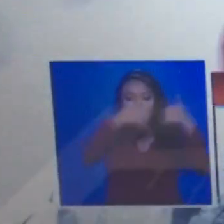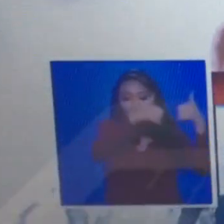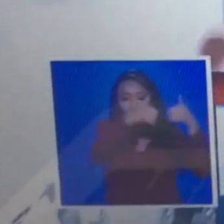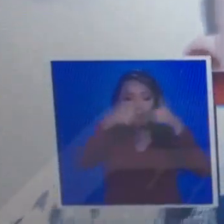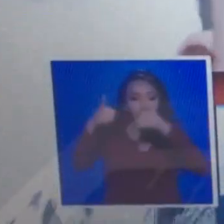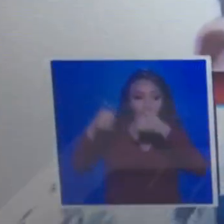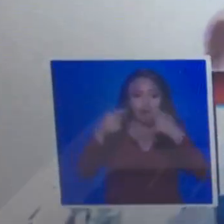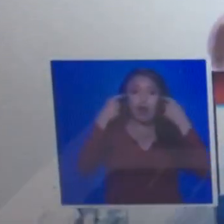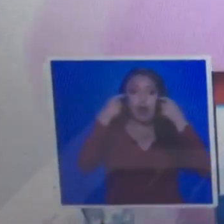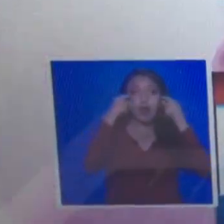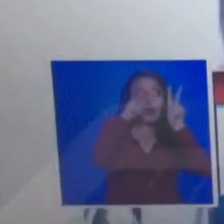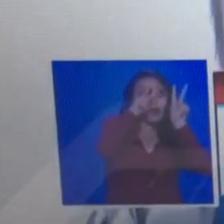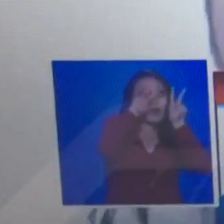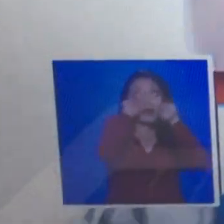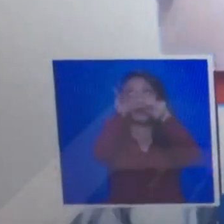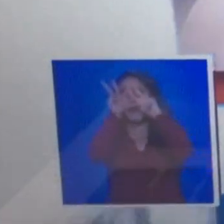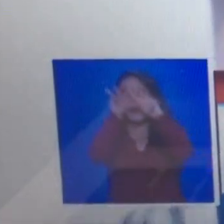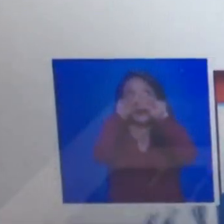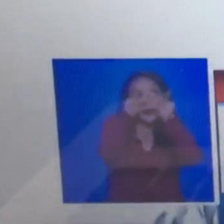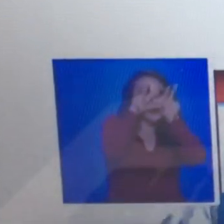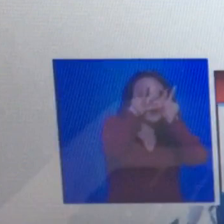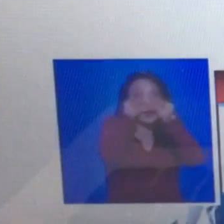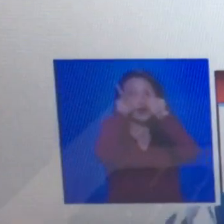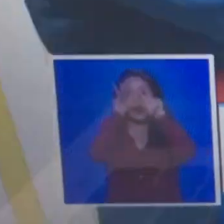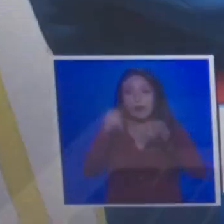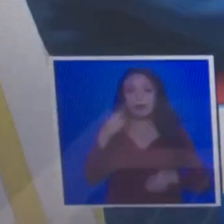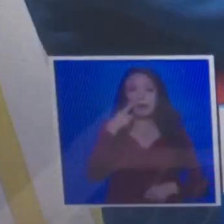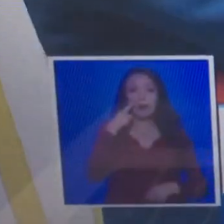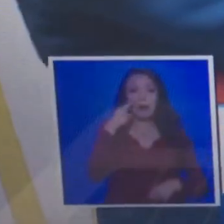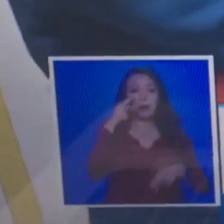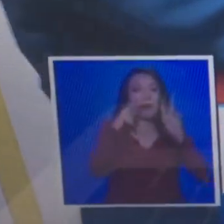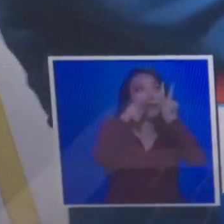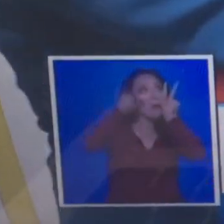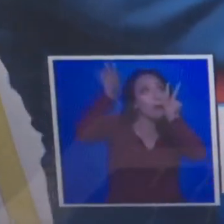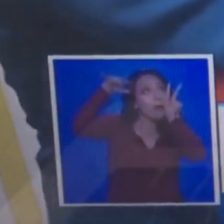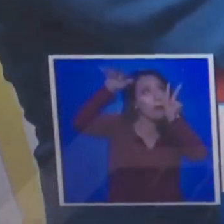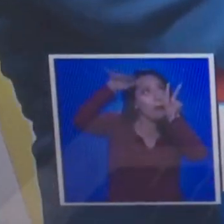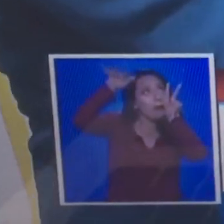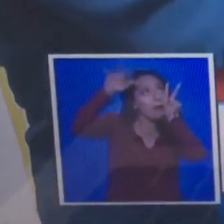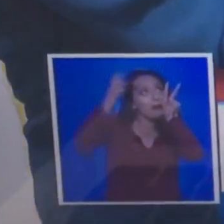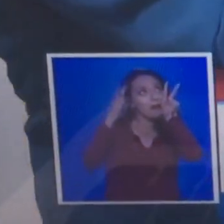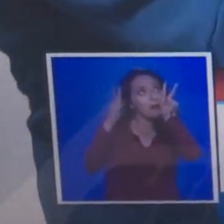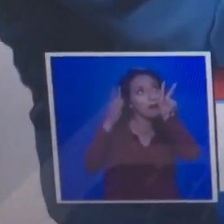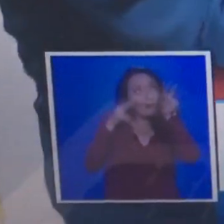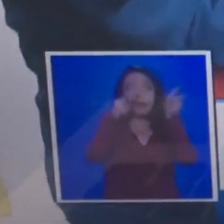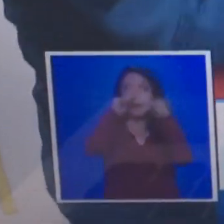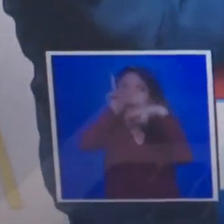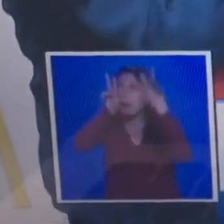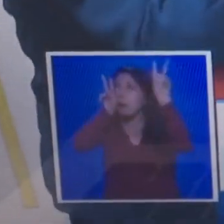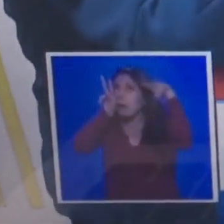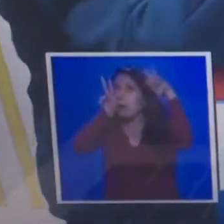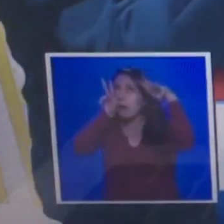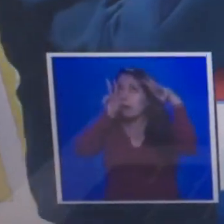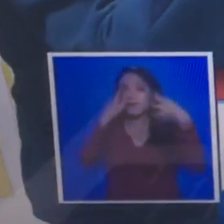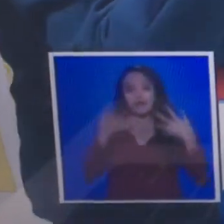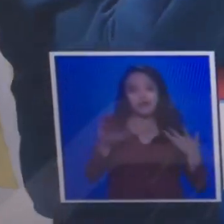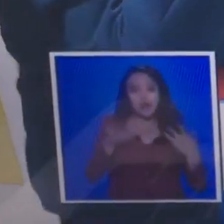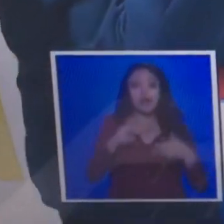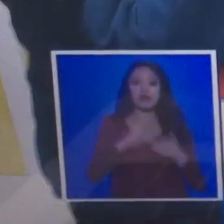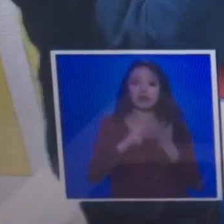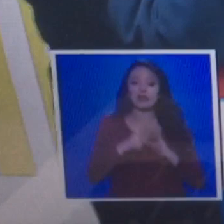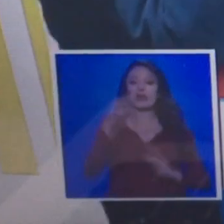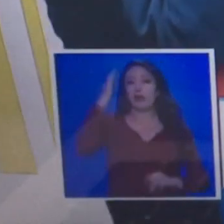si sigue el movimiento. Si el papá nota que no hay la sensación de movimiento continuo o que se pierde, ya es un signo